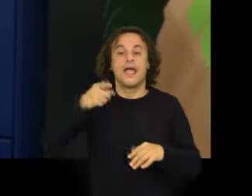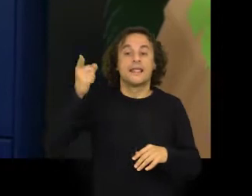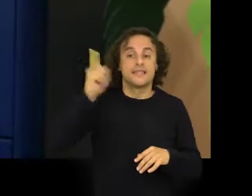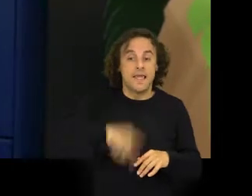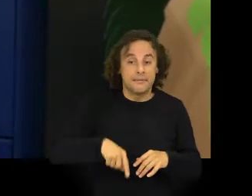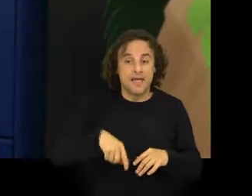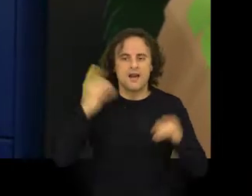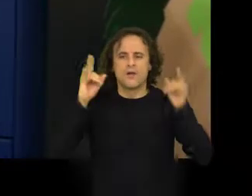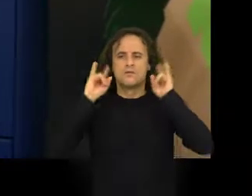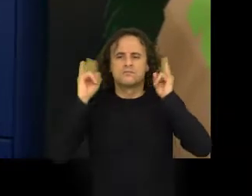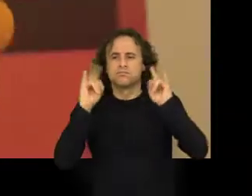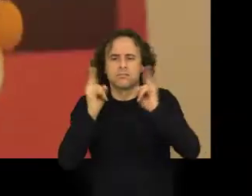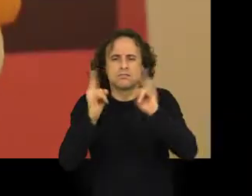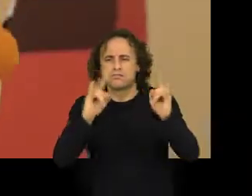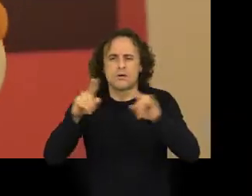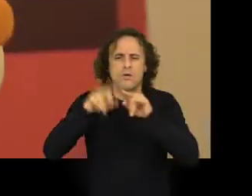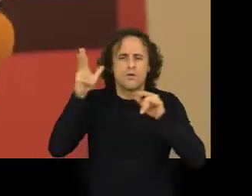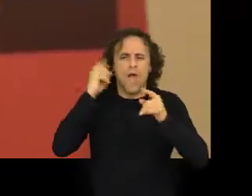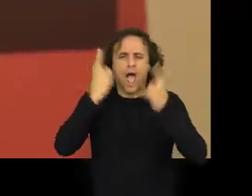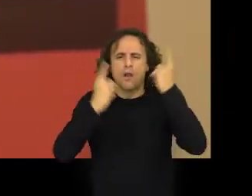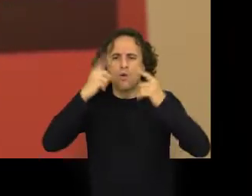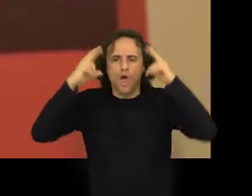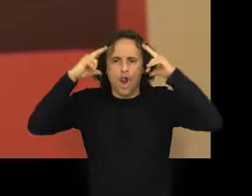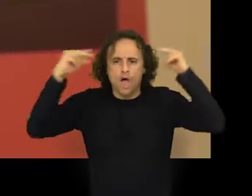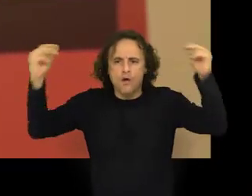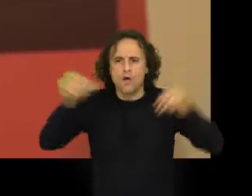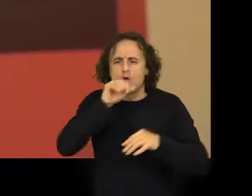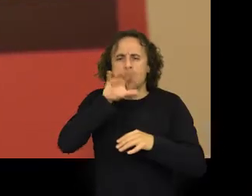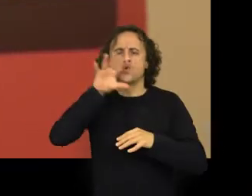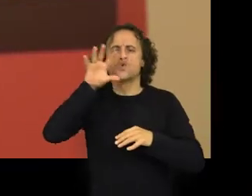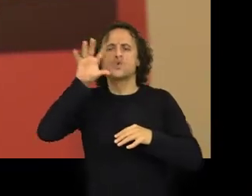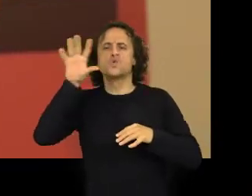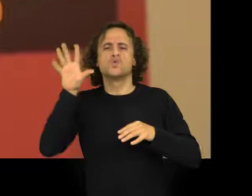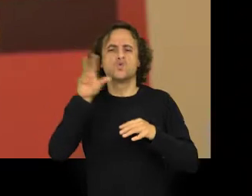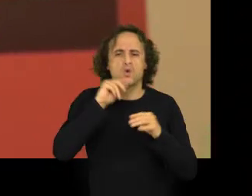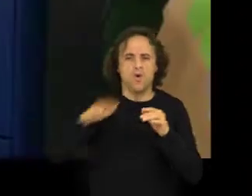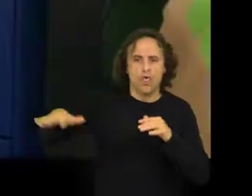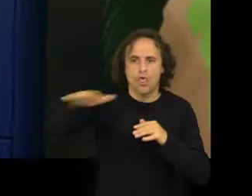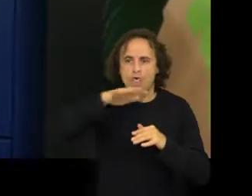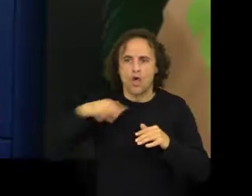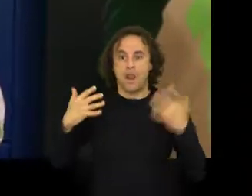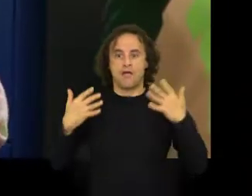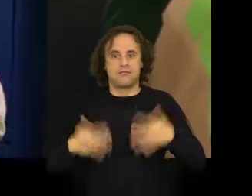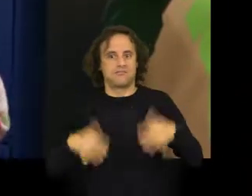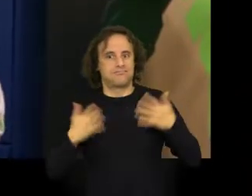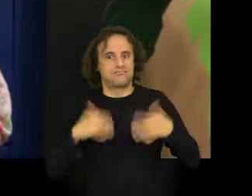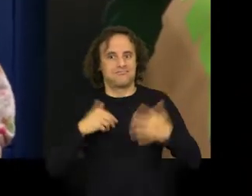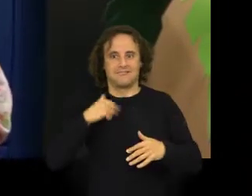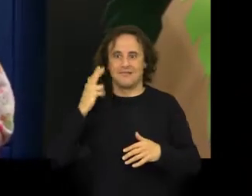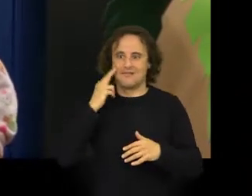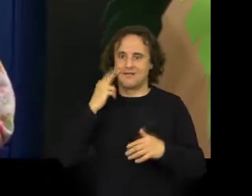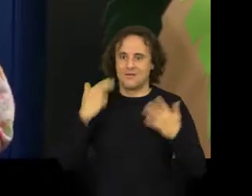tamén, atravesaban a fraga os ouveos dos lobos que andaban pola contorna. ¡Ai,